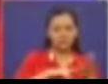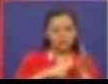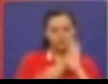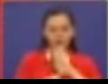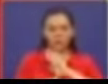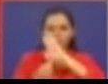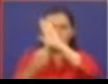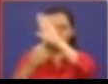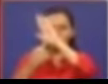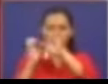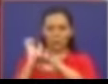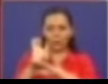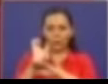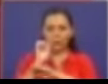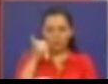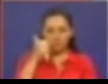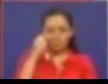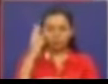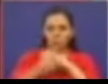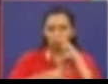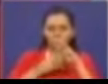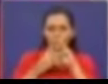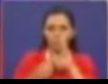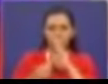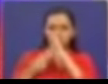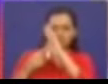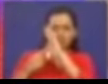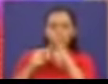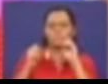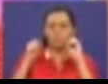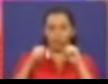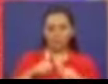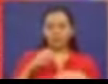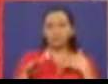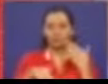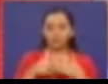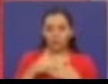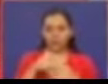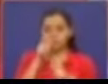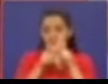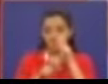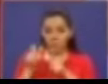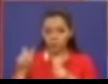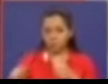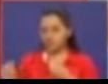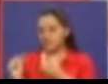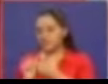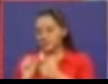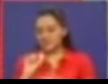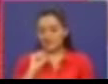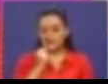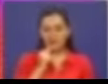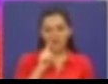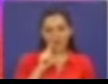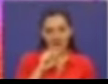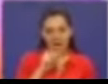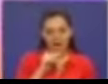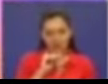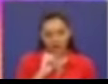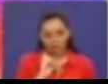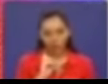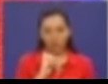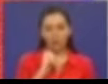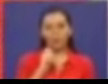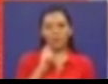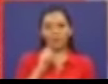Ecuador hacia el mundo y referencia para que las demás poblaciones, Salango, Puerto Cayo, etcétera, la ruta